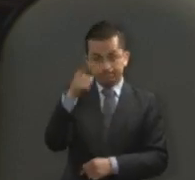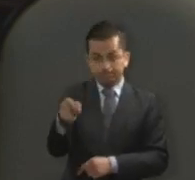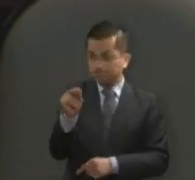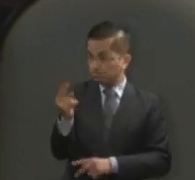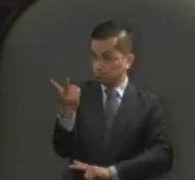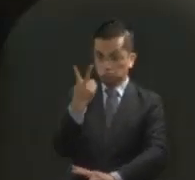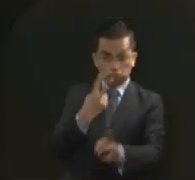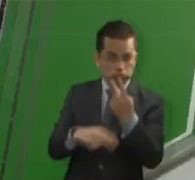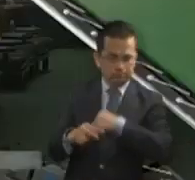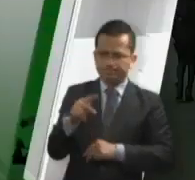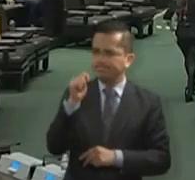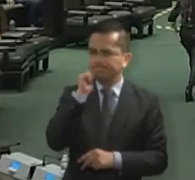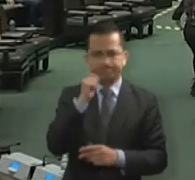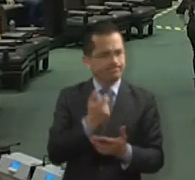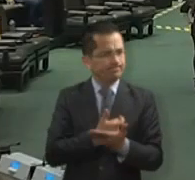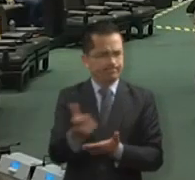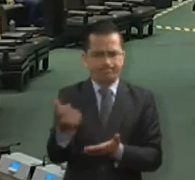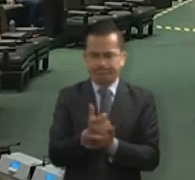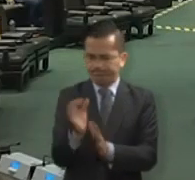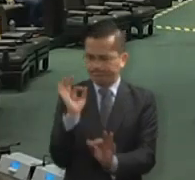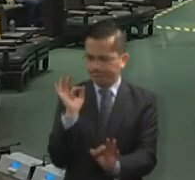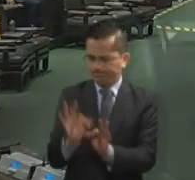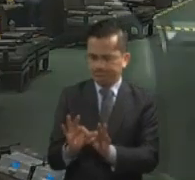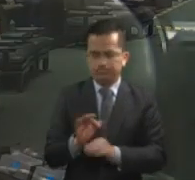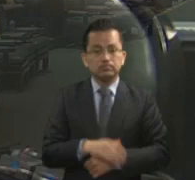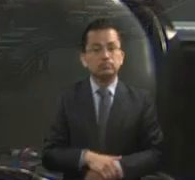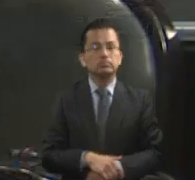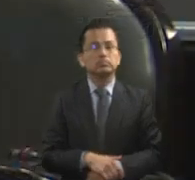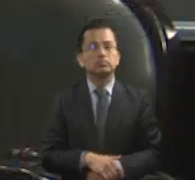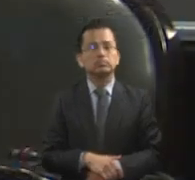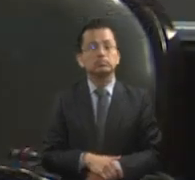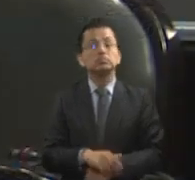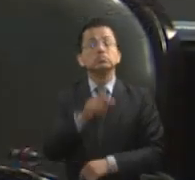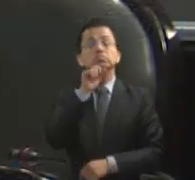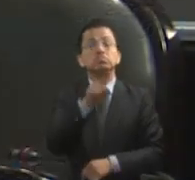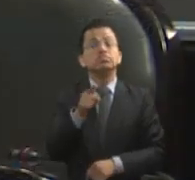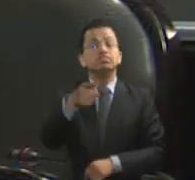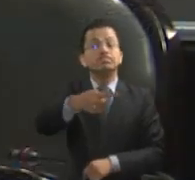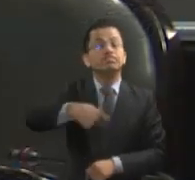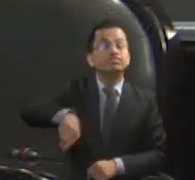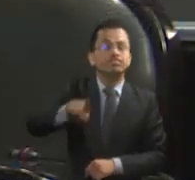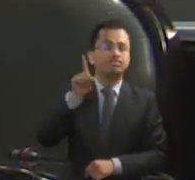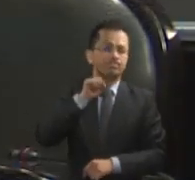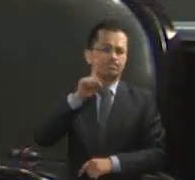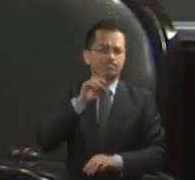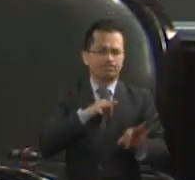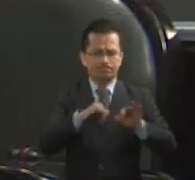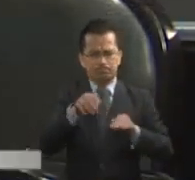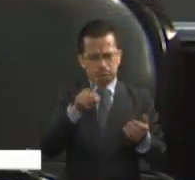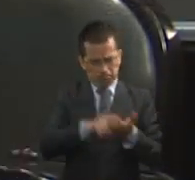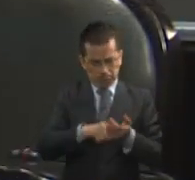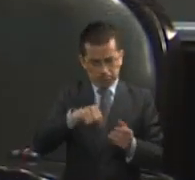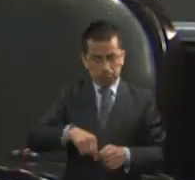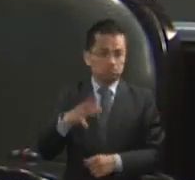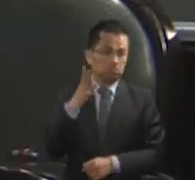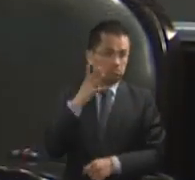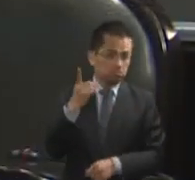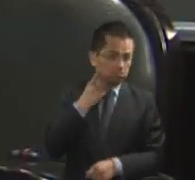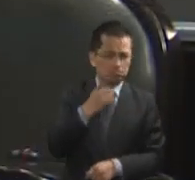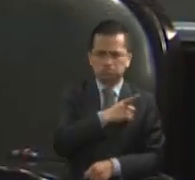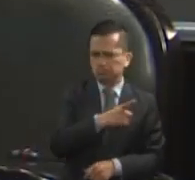también del grupo parlamentario. Y que se apoye a las trabajadoras que se sumen en un movimiento muy importante